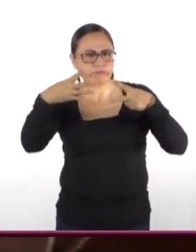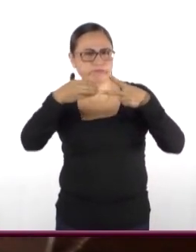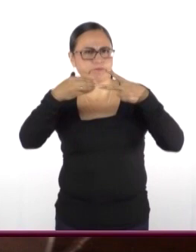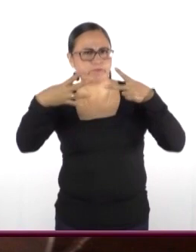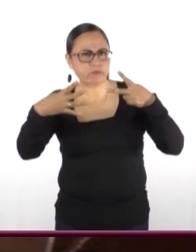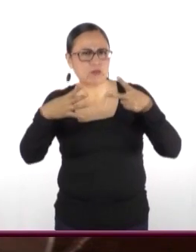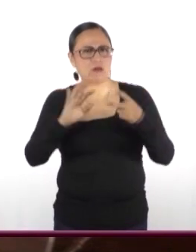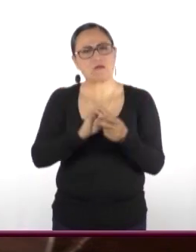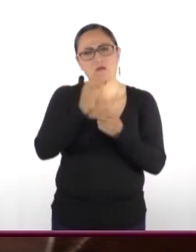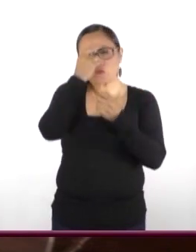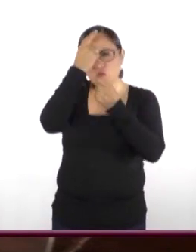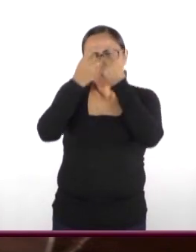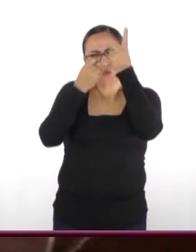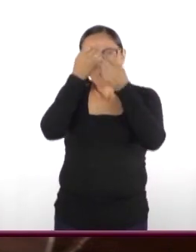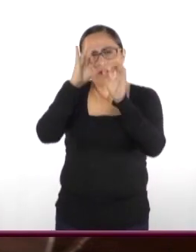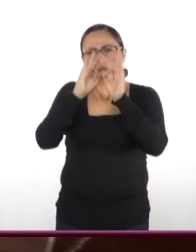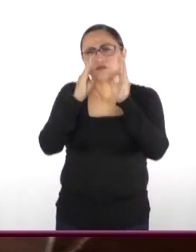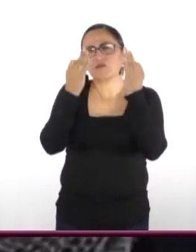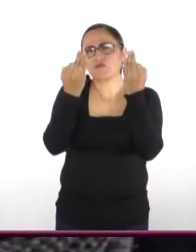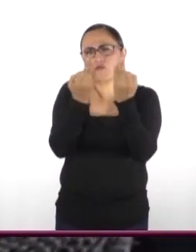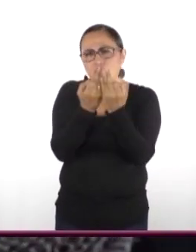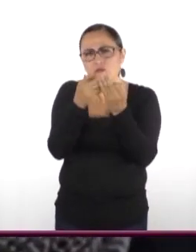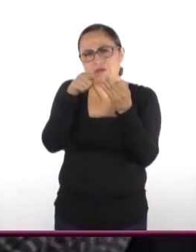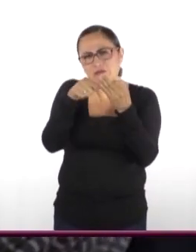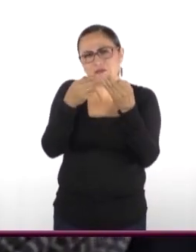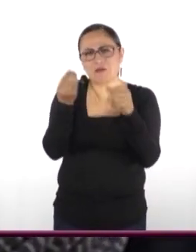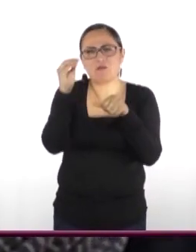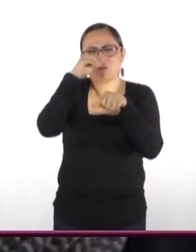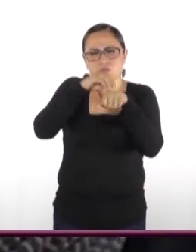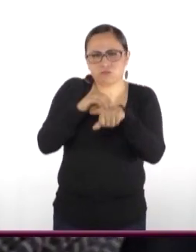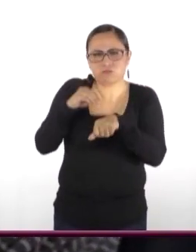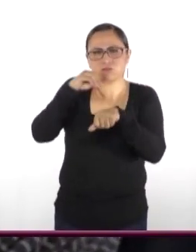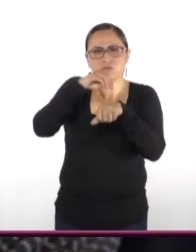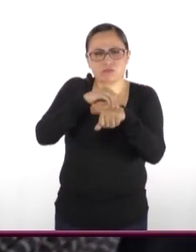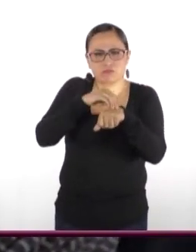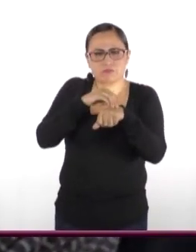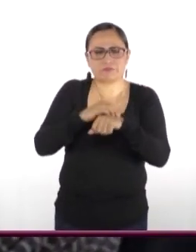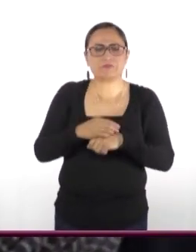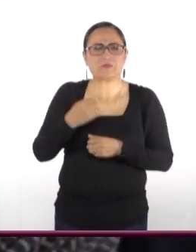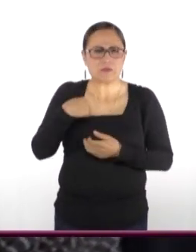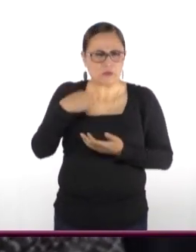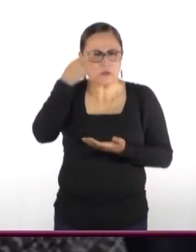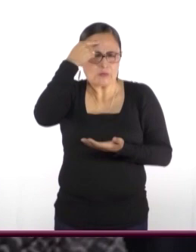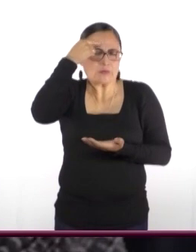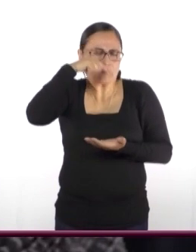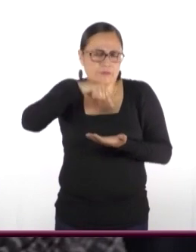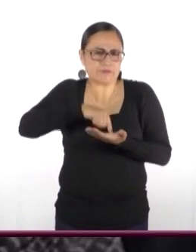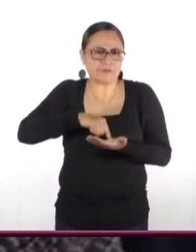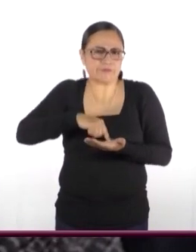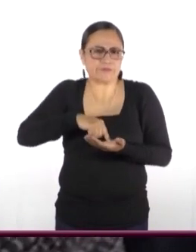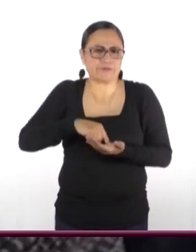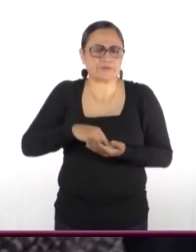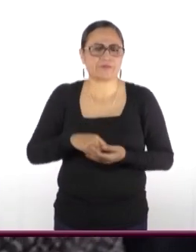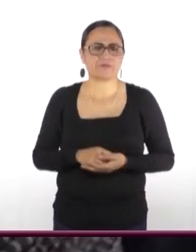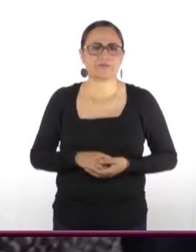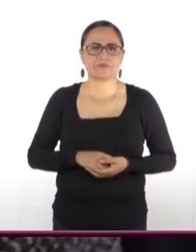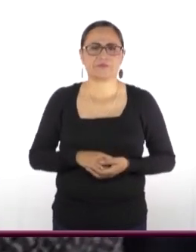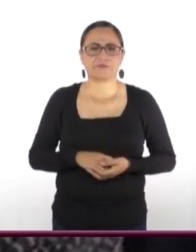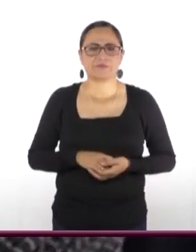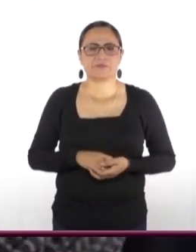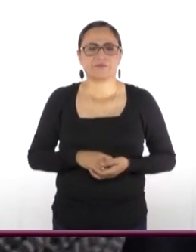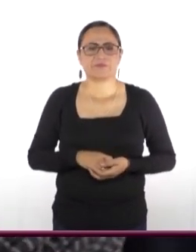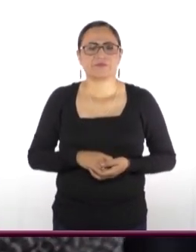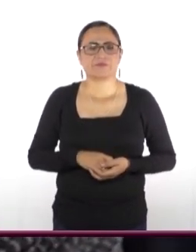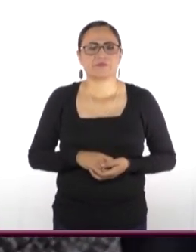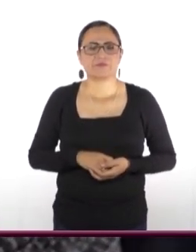va dando posibilidades a unas nuevas concepciones dentro de la geometría. Yo creo que parte pues